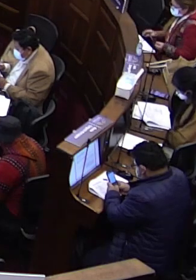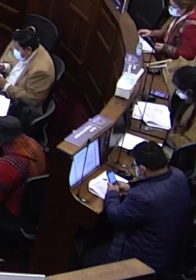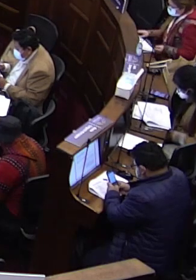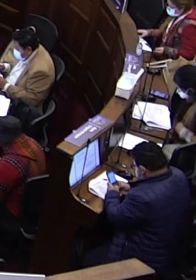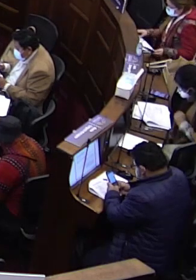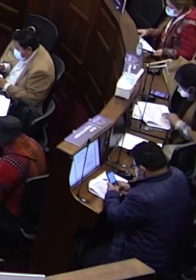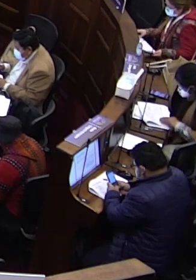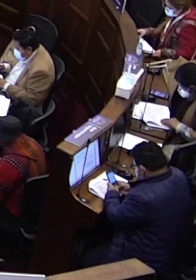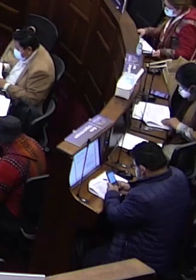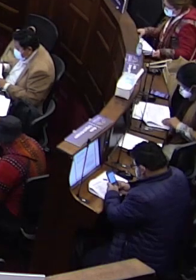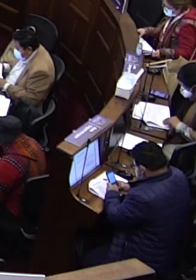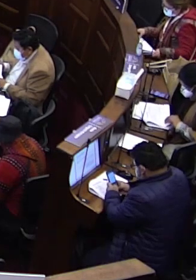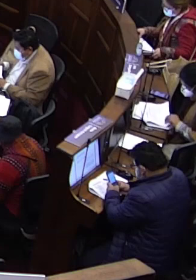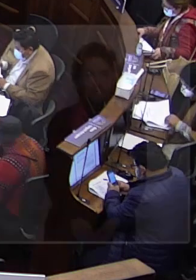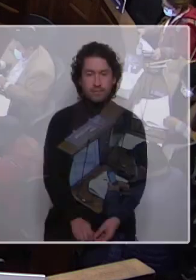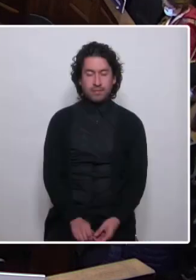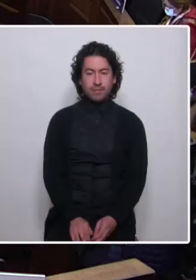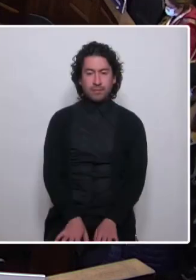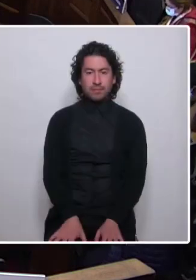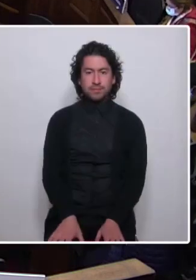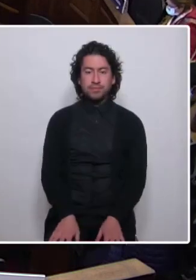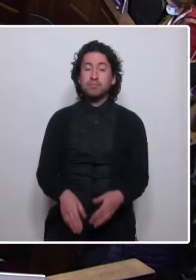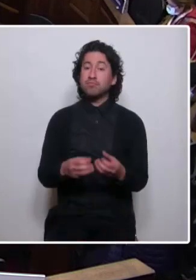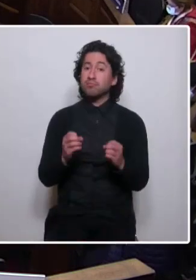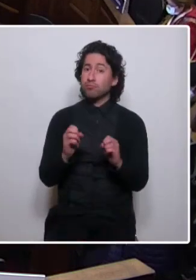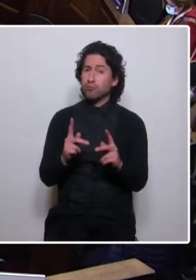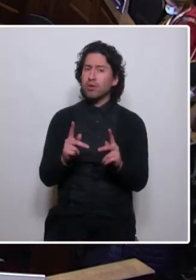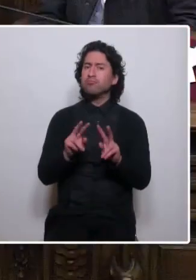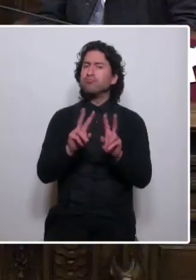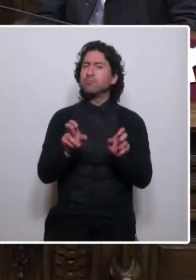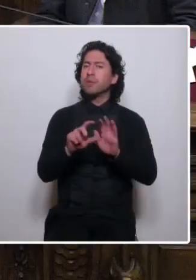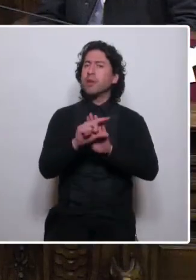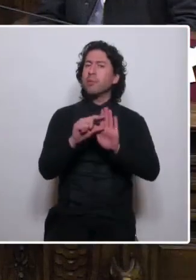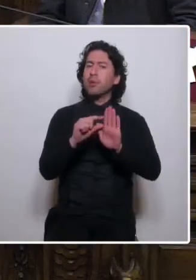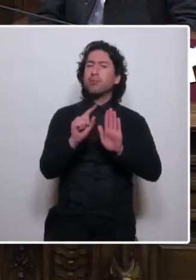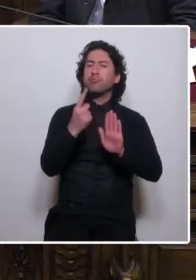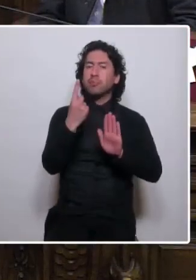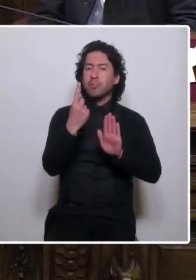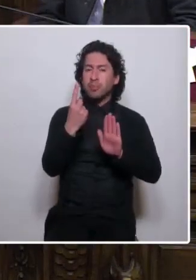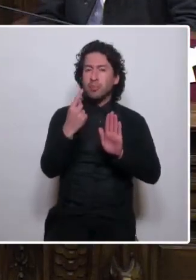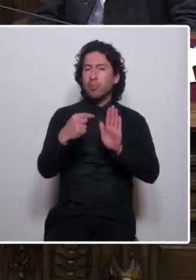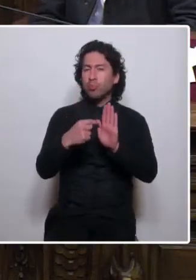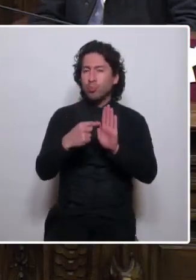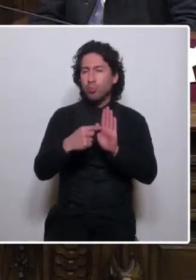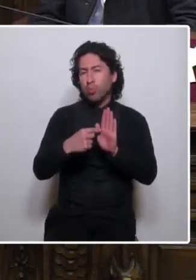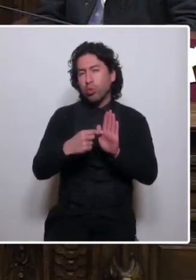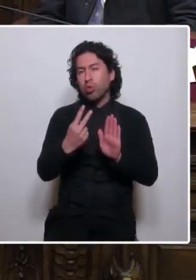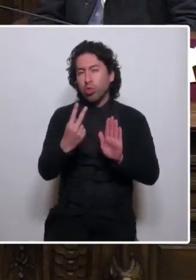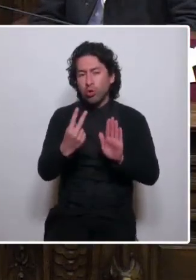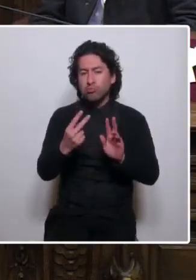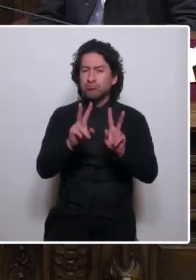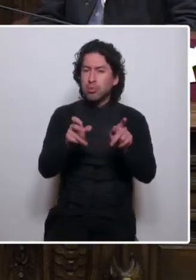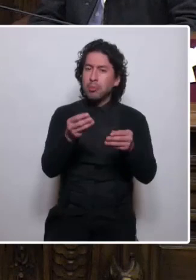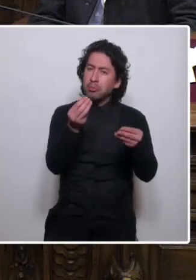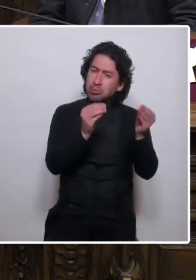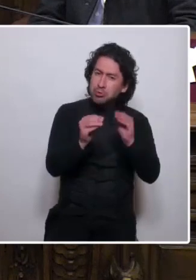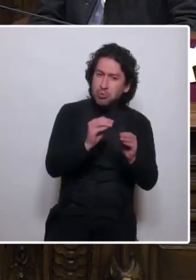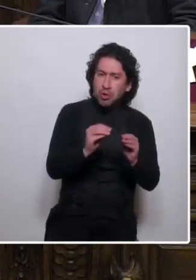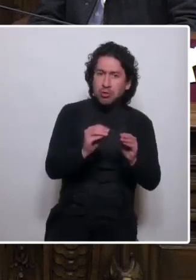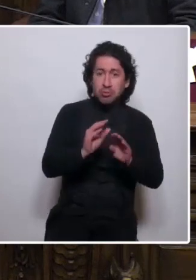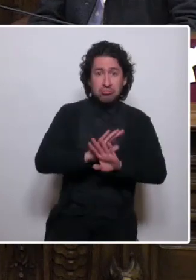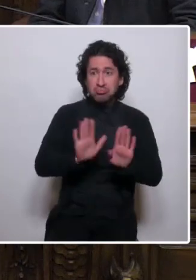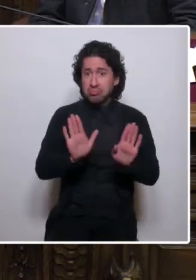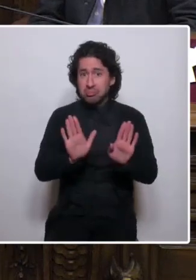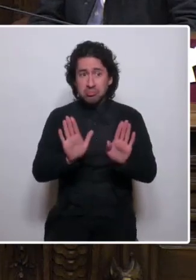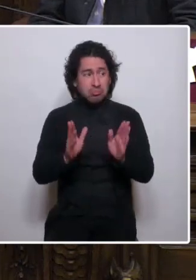Bien, respecto del primer párrafo del punto 2 sobre Comisión de Presupuestos y Administración Interior, no hay más indicaciones,